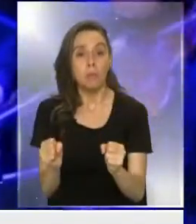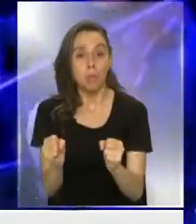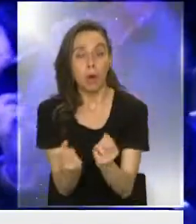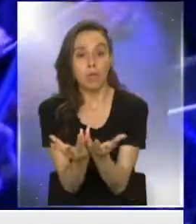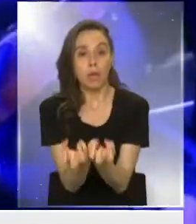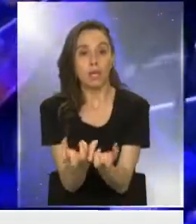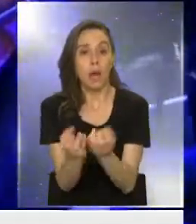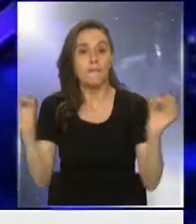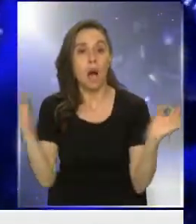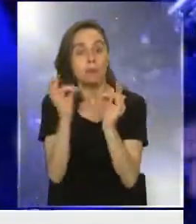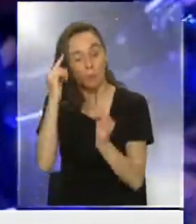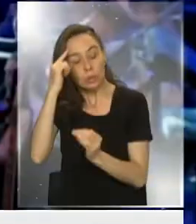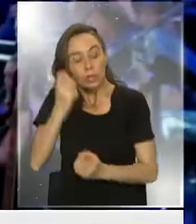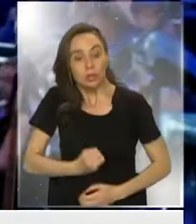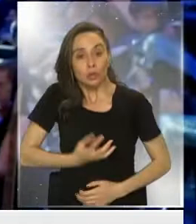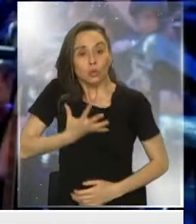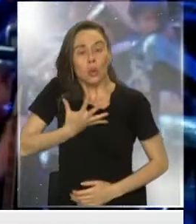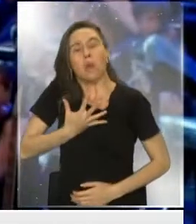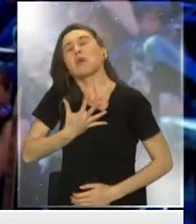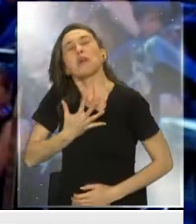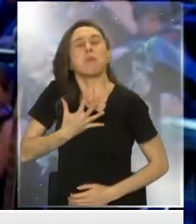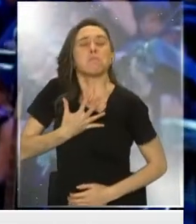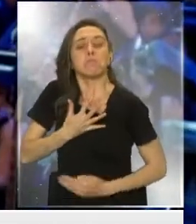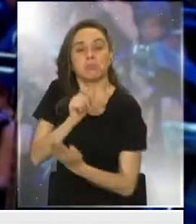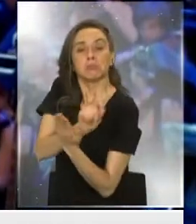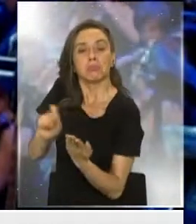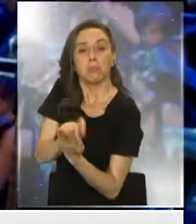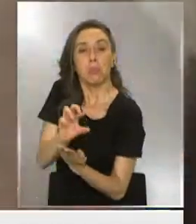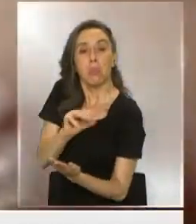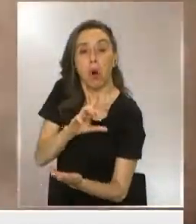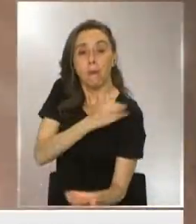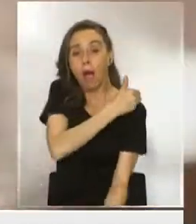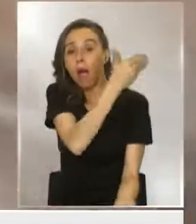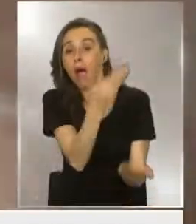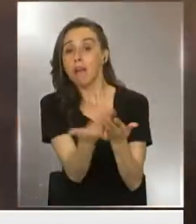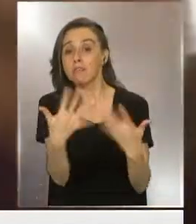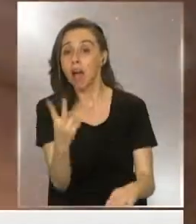musicalizar algo que nació como un poema y después de 20